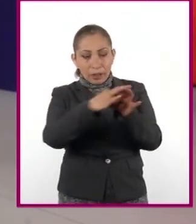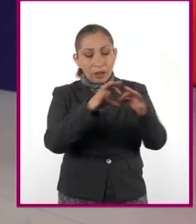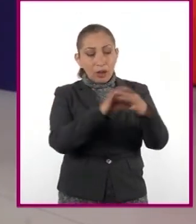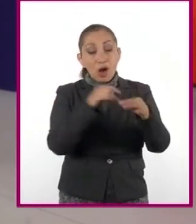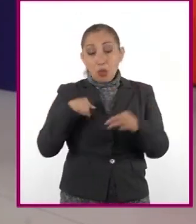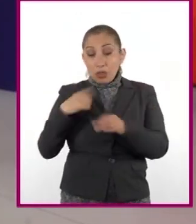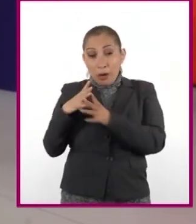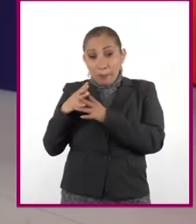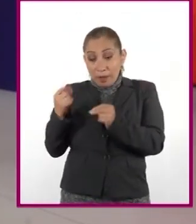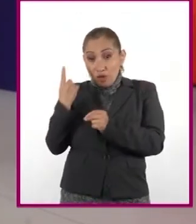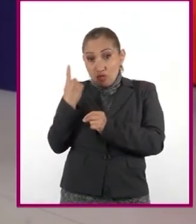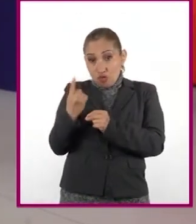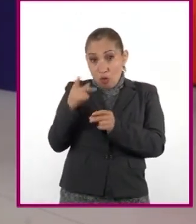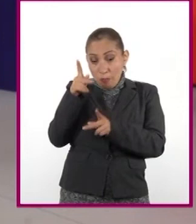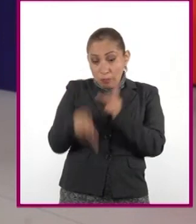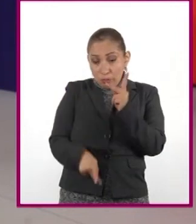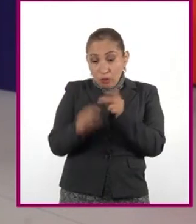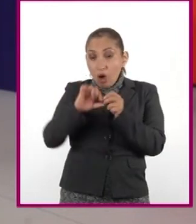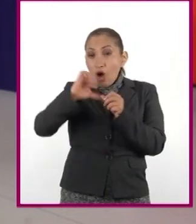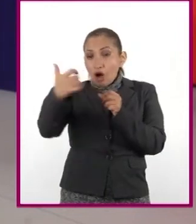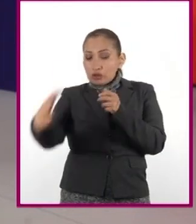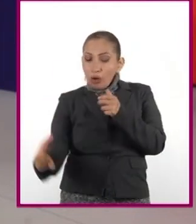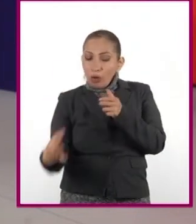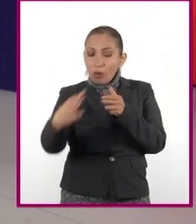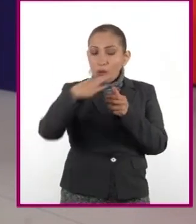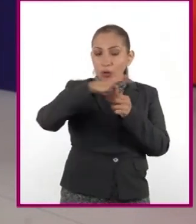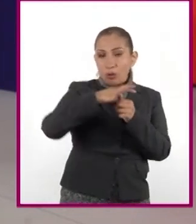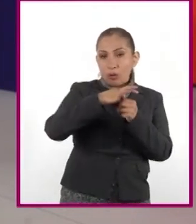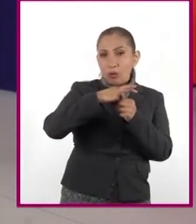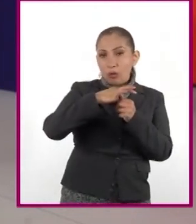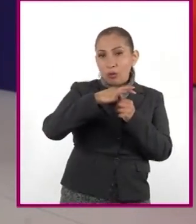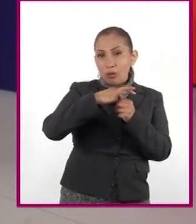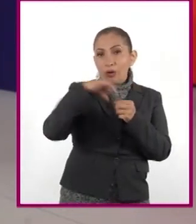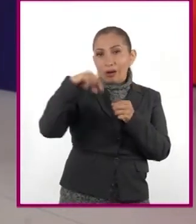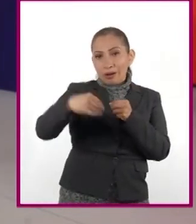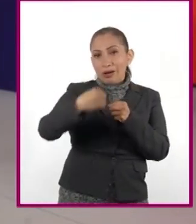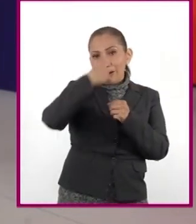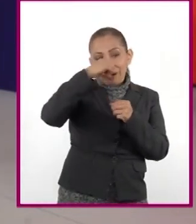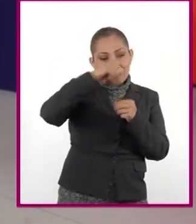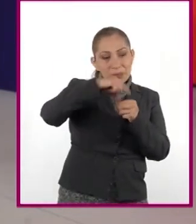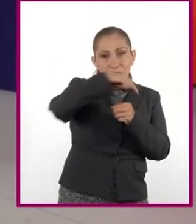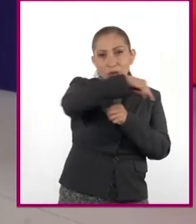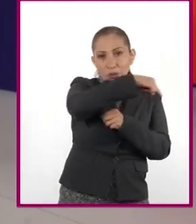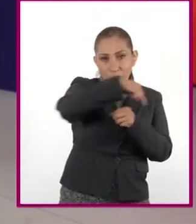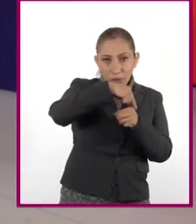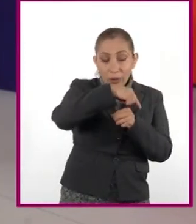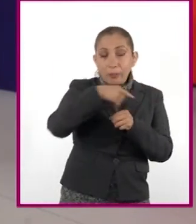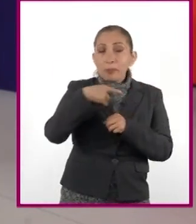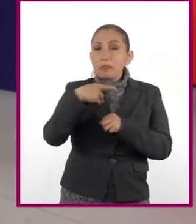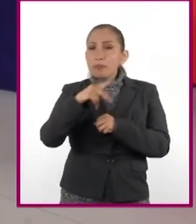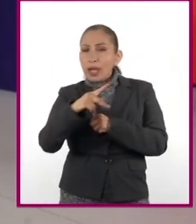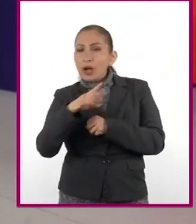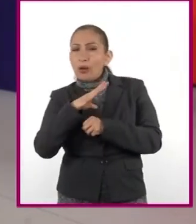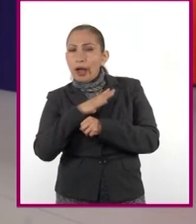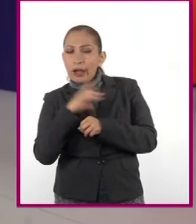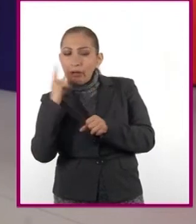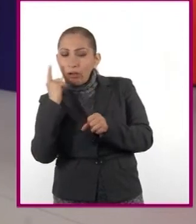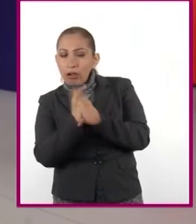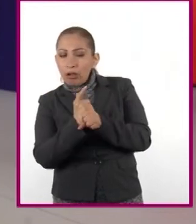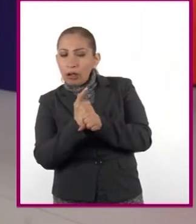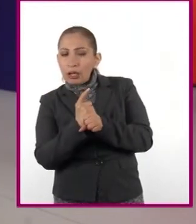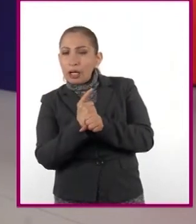cuando desaparece un eslabón, otros consumidores ocupan su lugar. Sin embargo, se ha